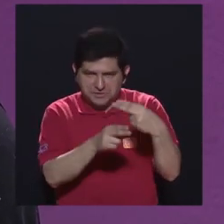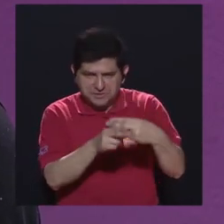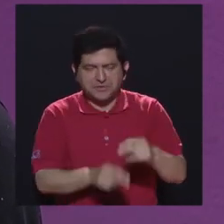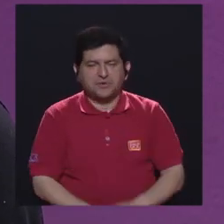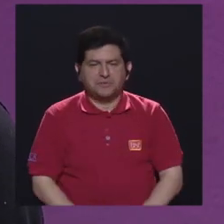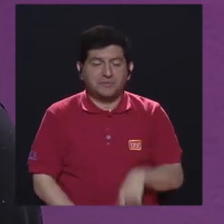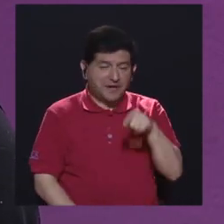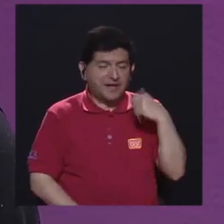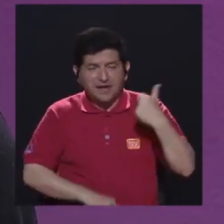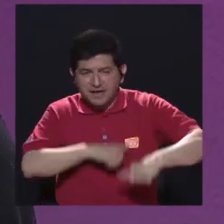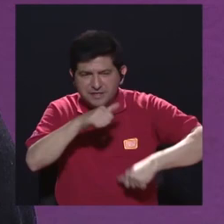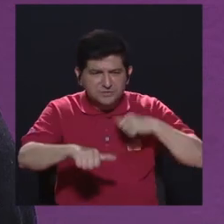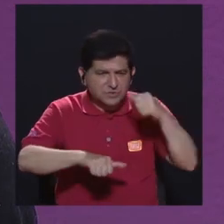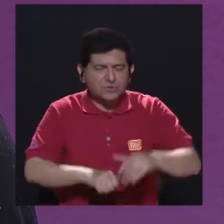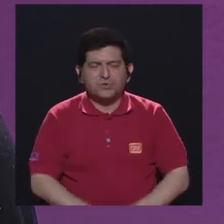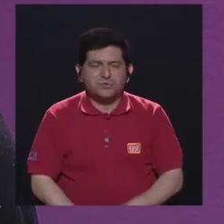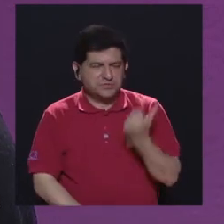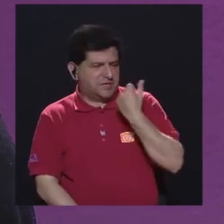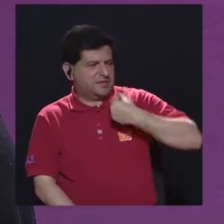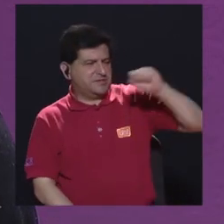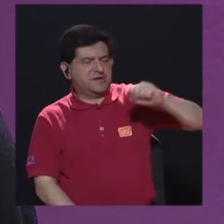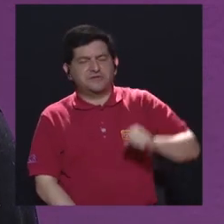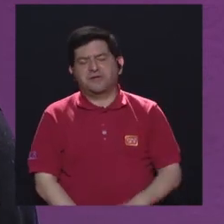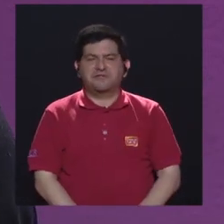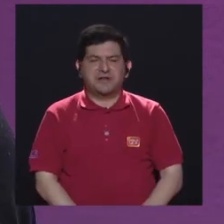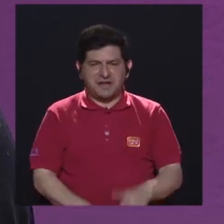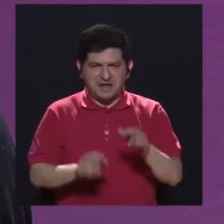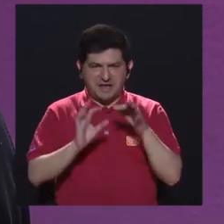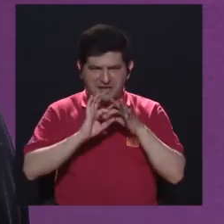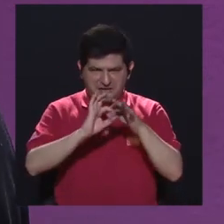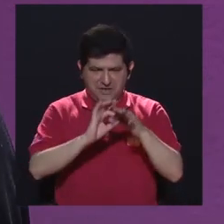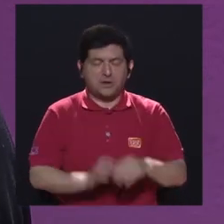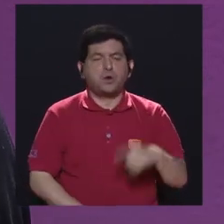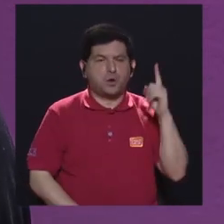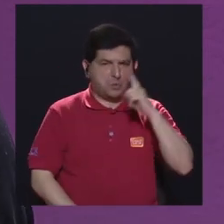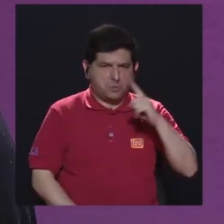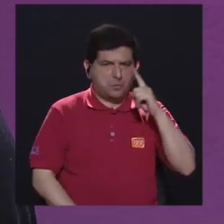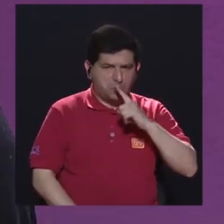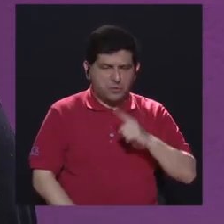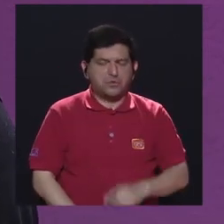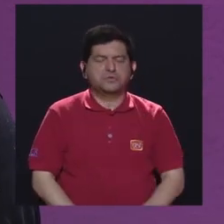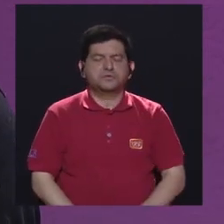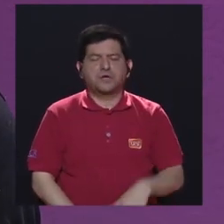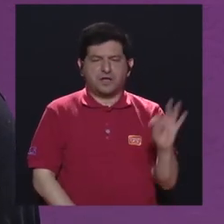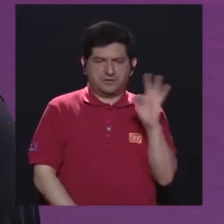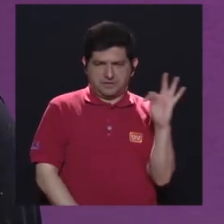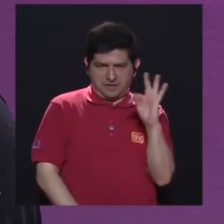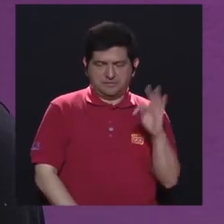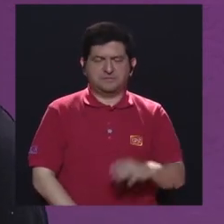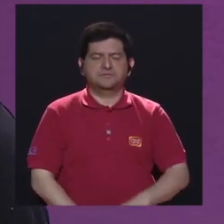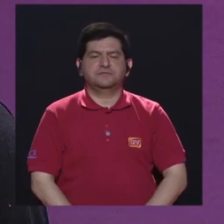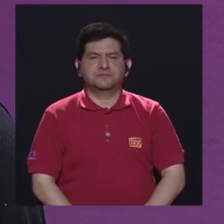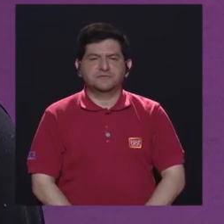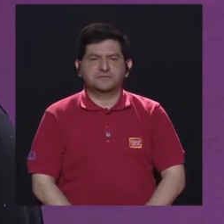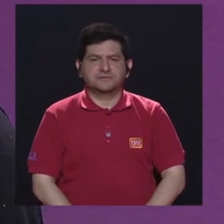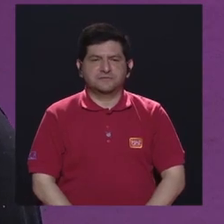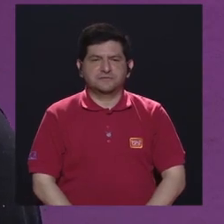este activismo de disidencia sexual donde habemos prostitutos, travestis, prostitutas,